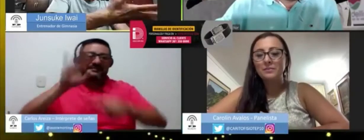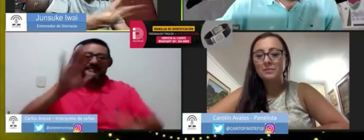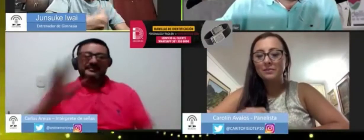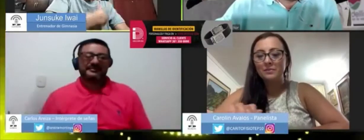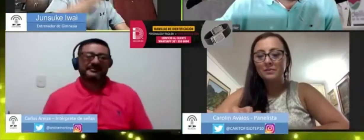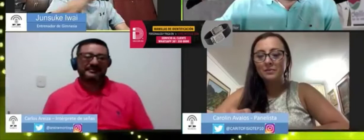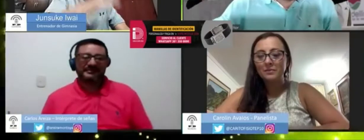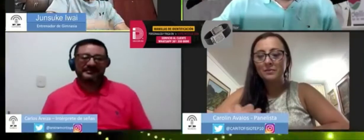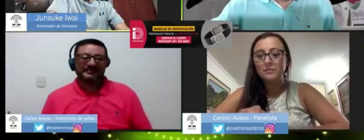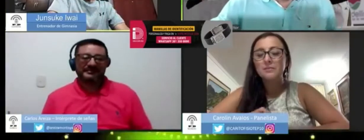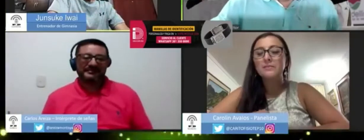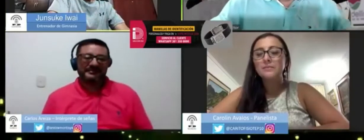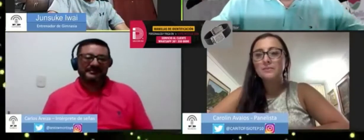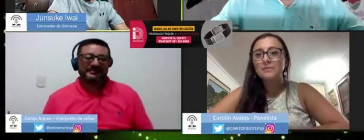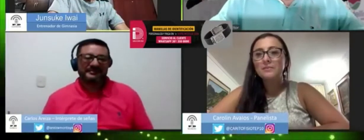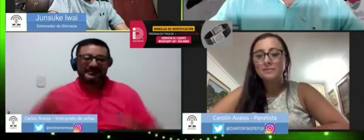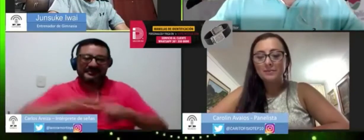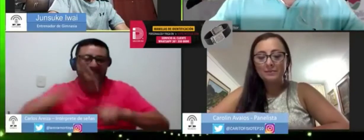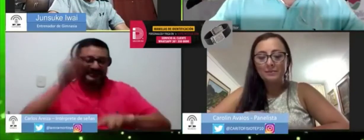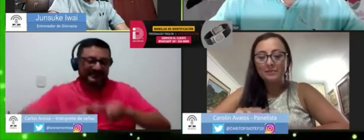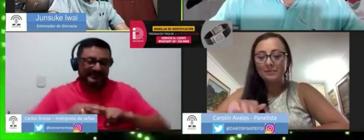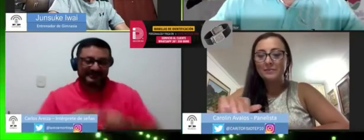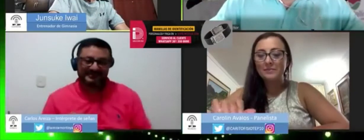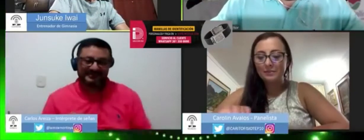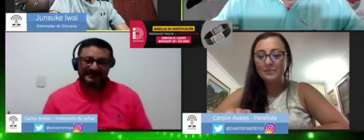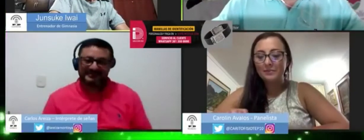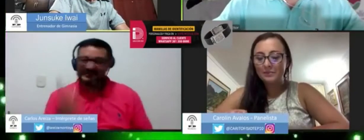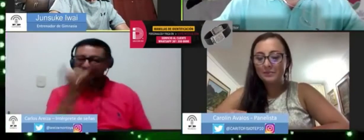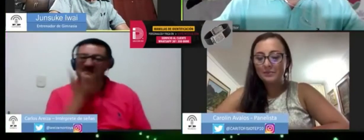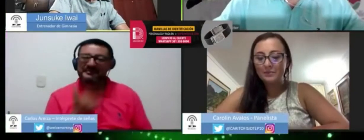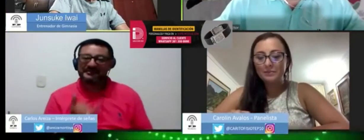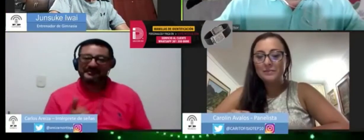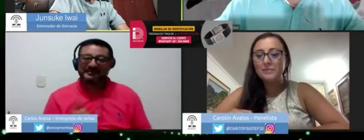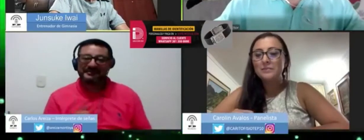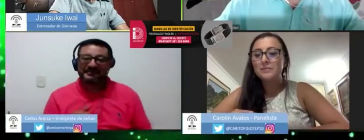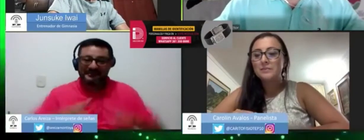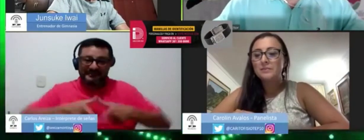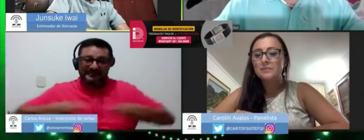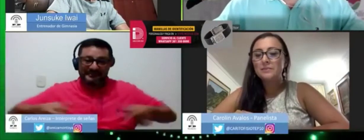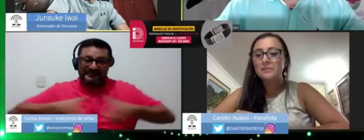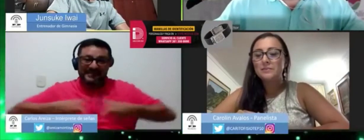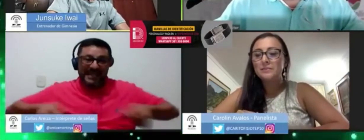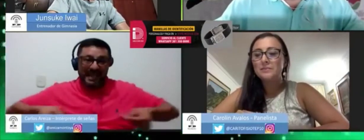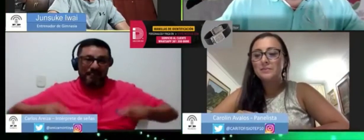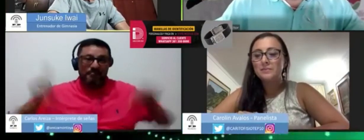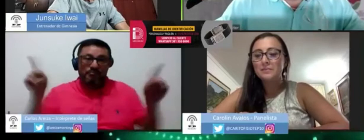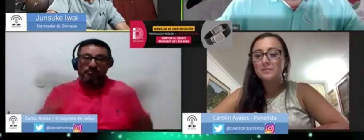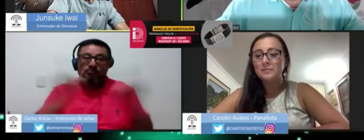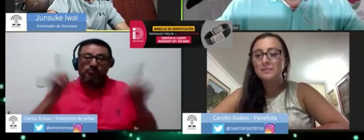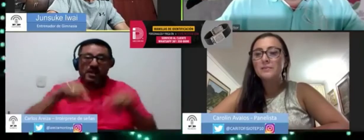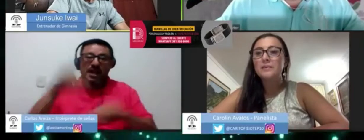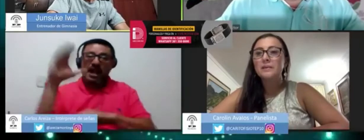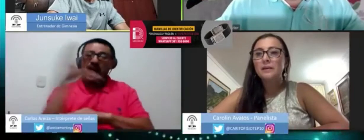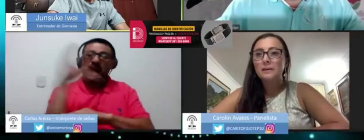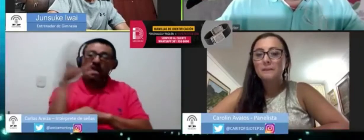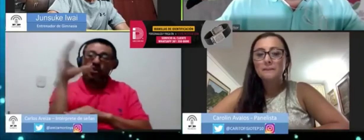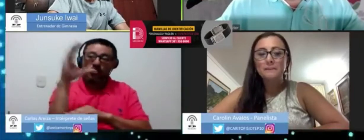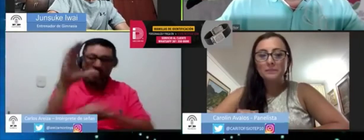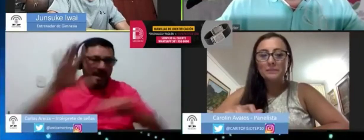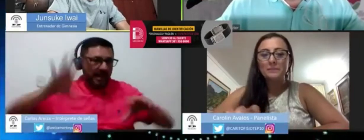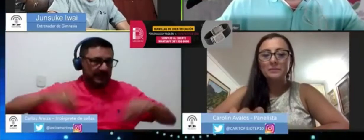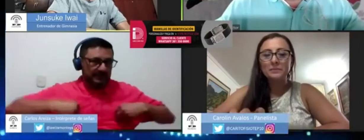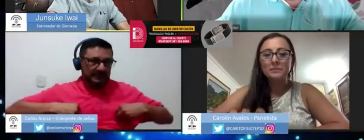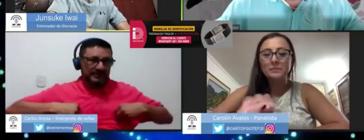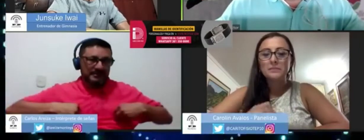normal que equivoquemos, ¿verdad? Entonces eso, aquí acepta equivocación,